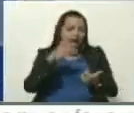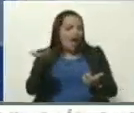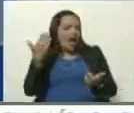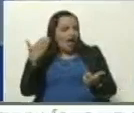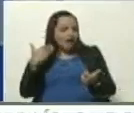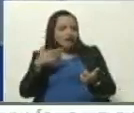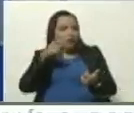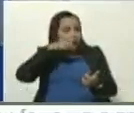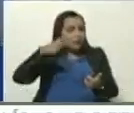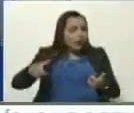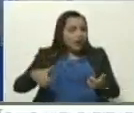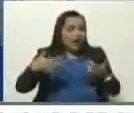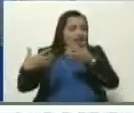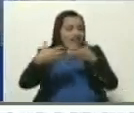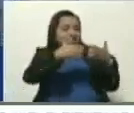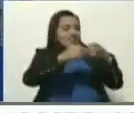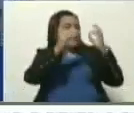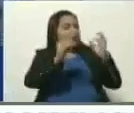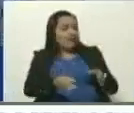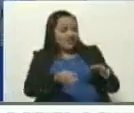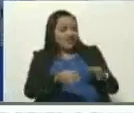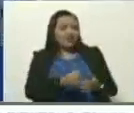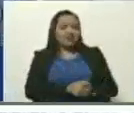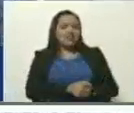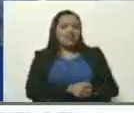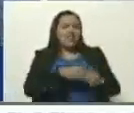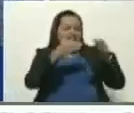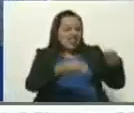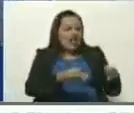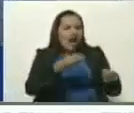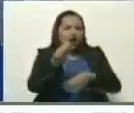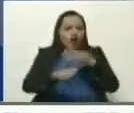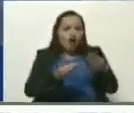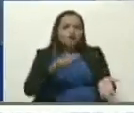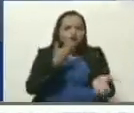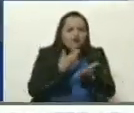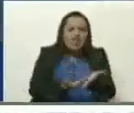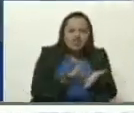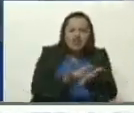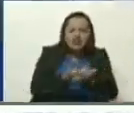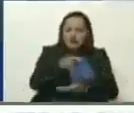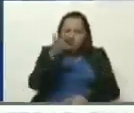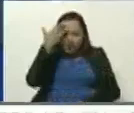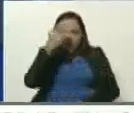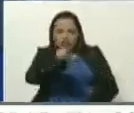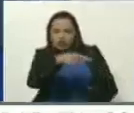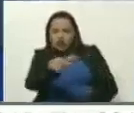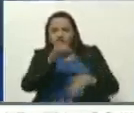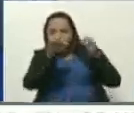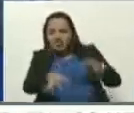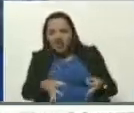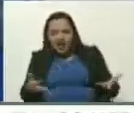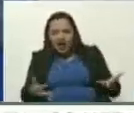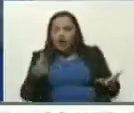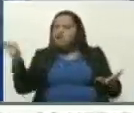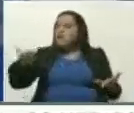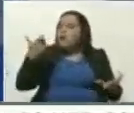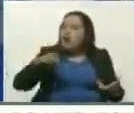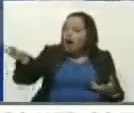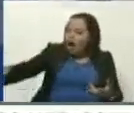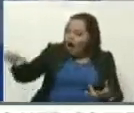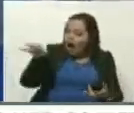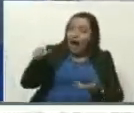popular, es la batalla por la verdad. Y la verdad se verifica a través de mecanismos permanentes de búsqueda de la fuente,